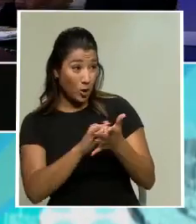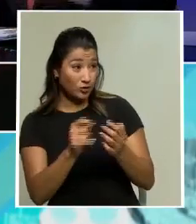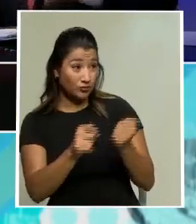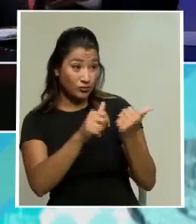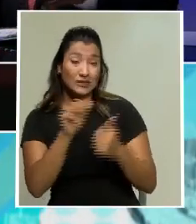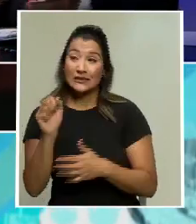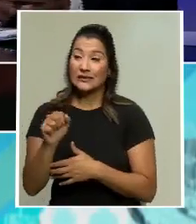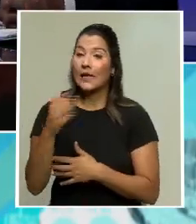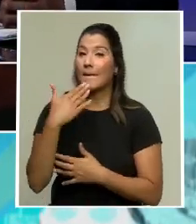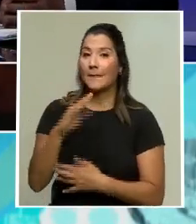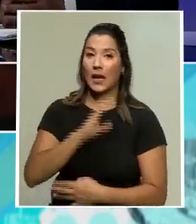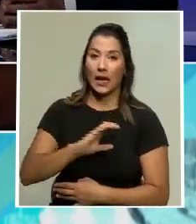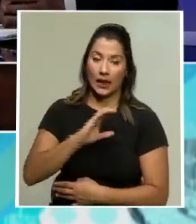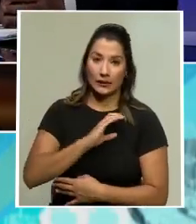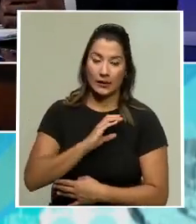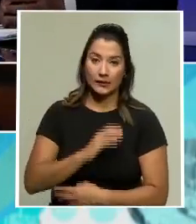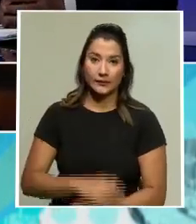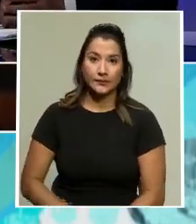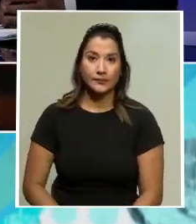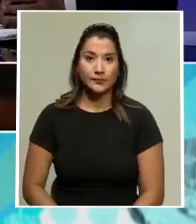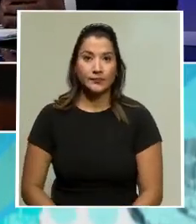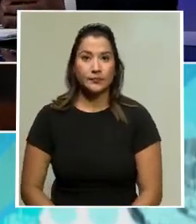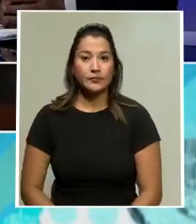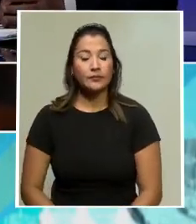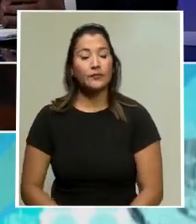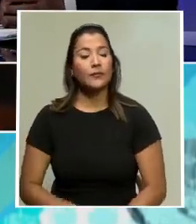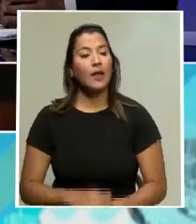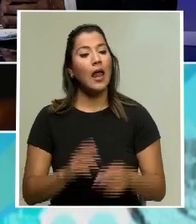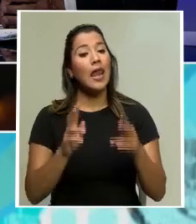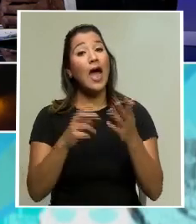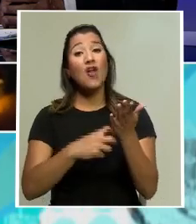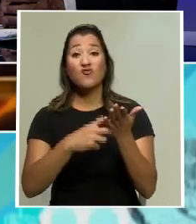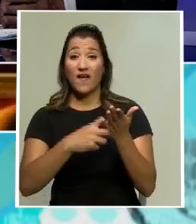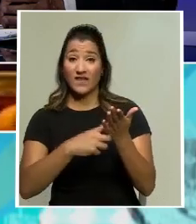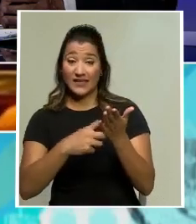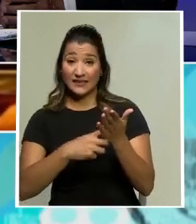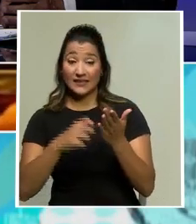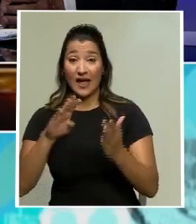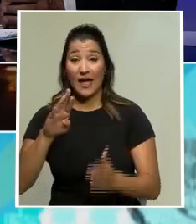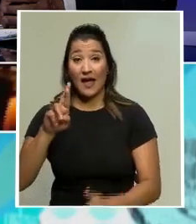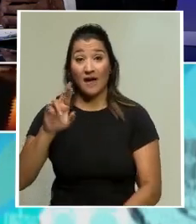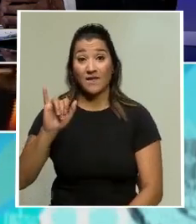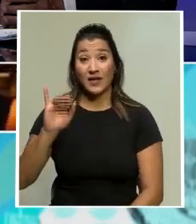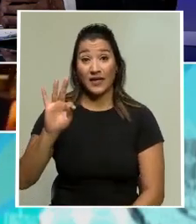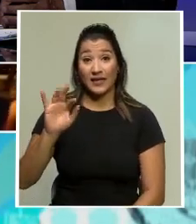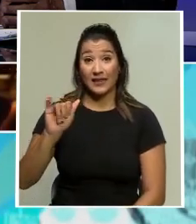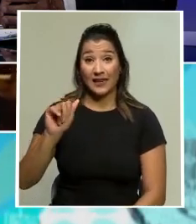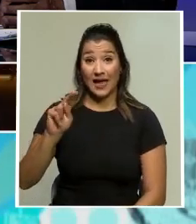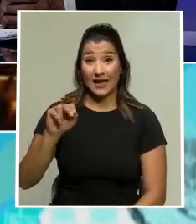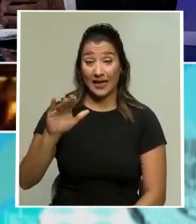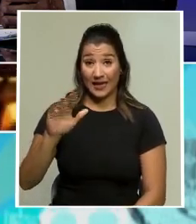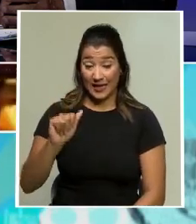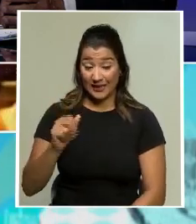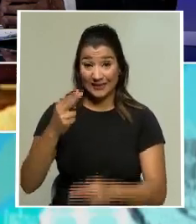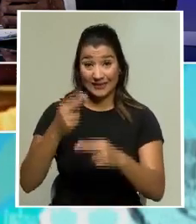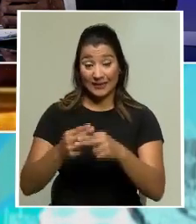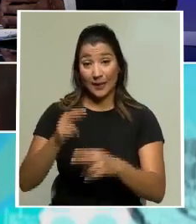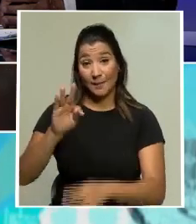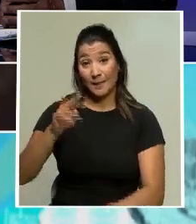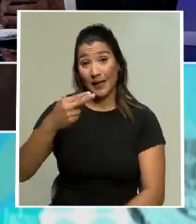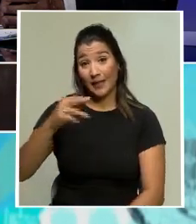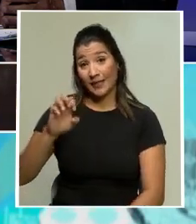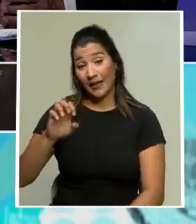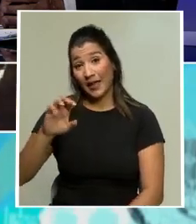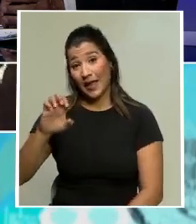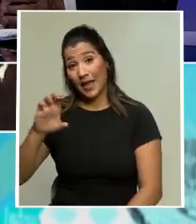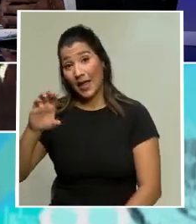su mal carácter. La prestigiosa revista británica The Economist dice que Bukele va camino